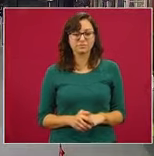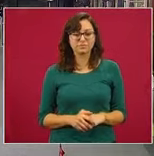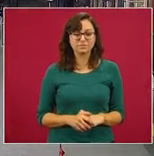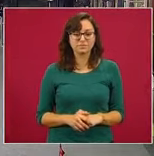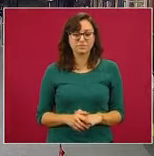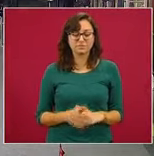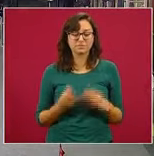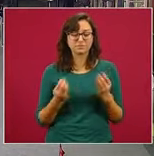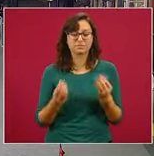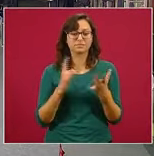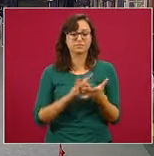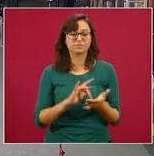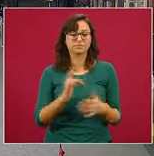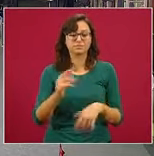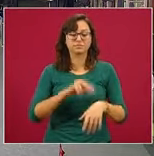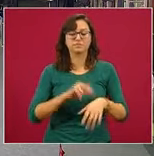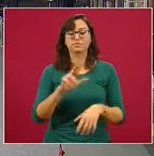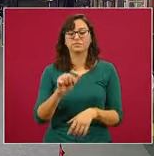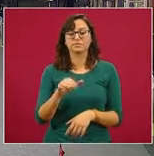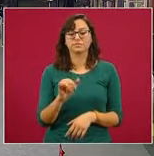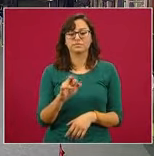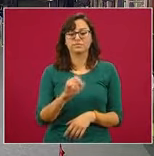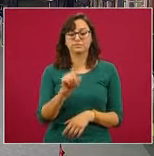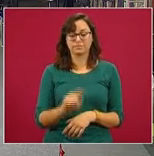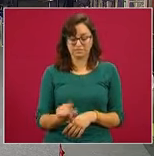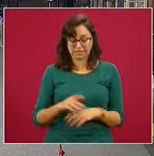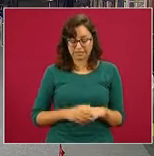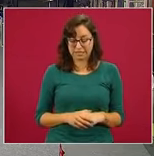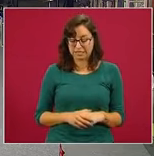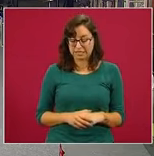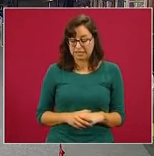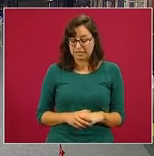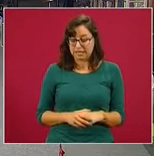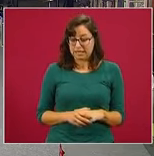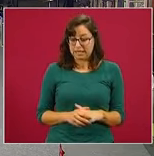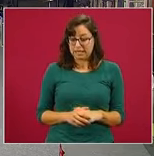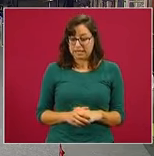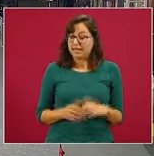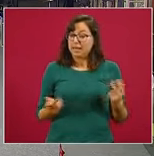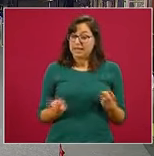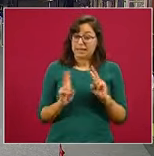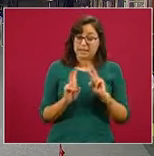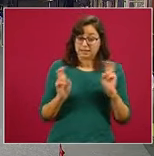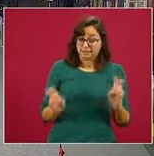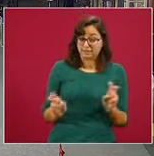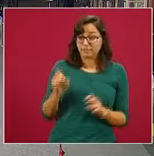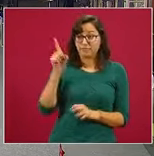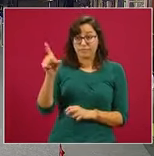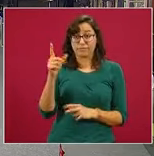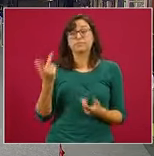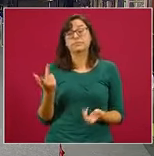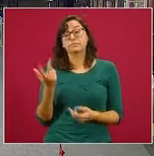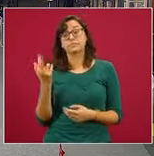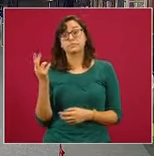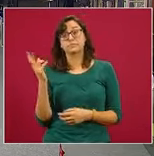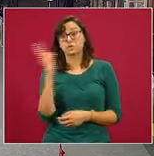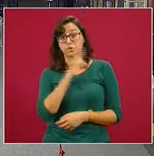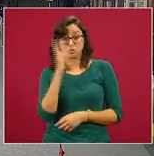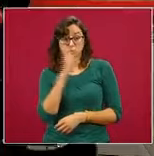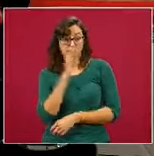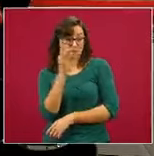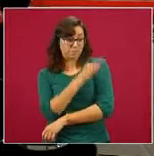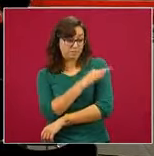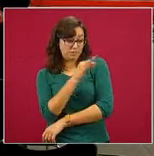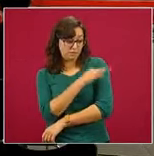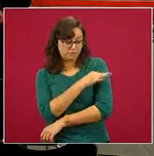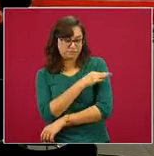gracias, doctor Ramírez. Sobre la vacuna rusa, Sputnik V o Sputnik 5, qué bueno que me lo